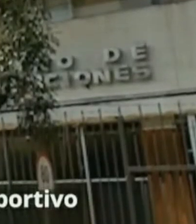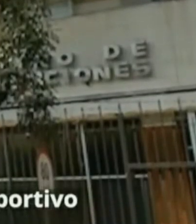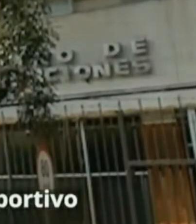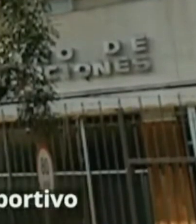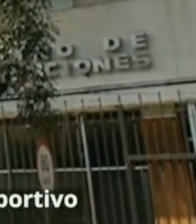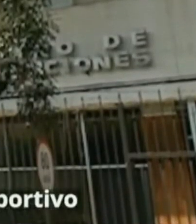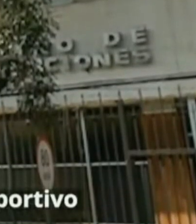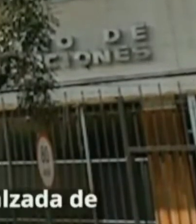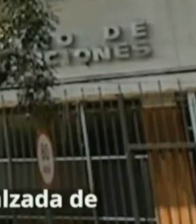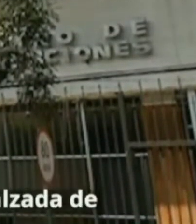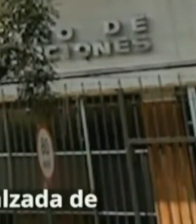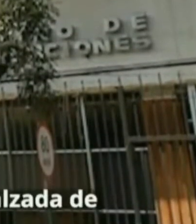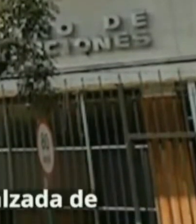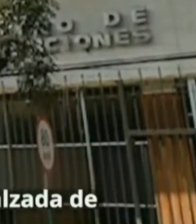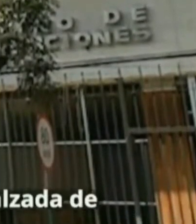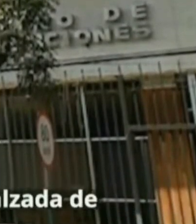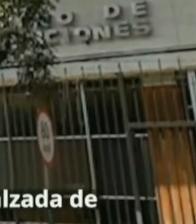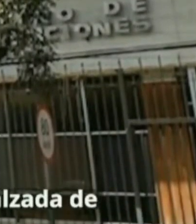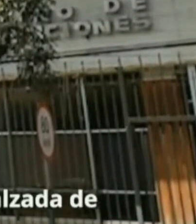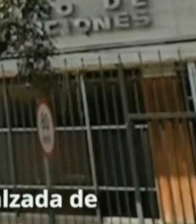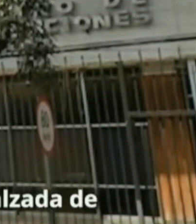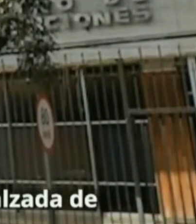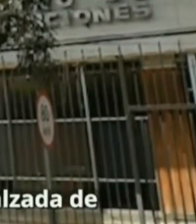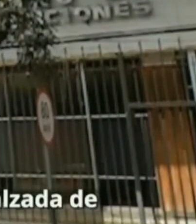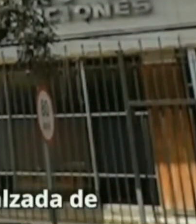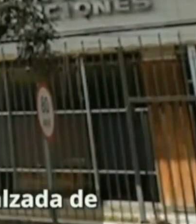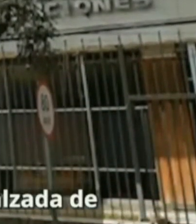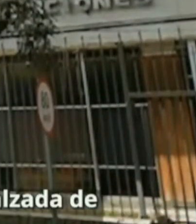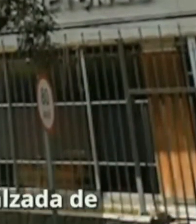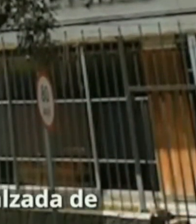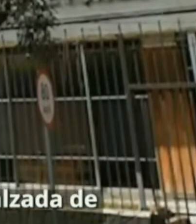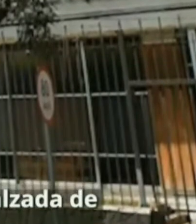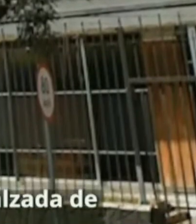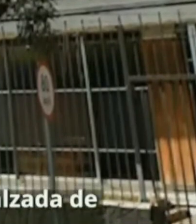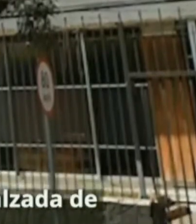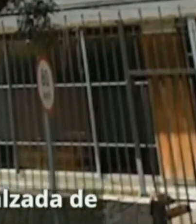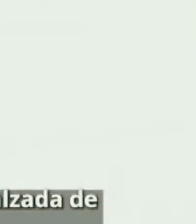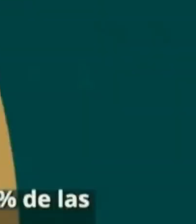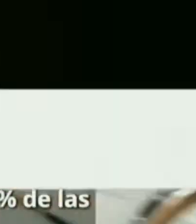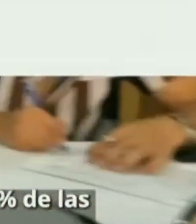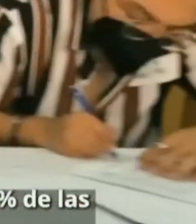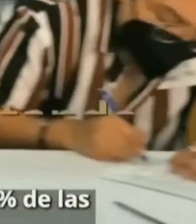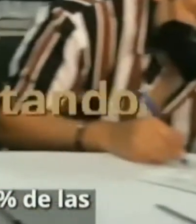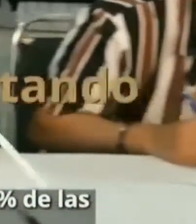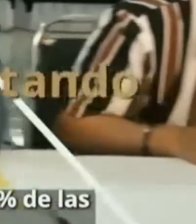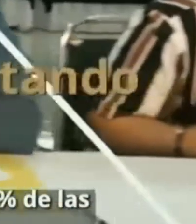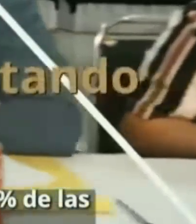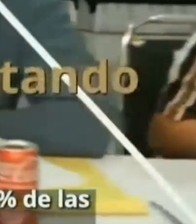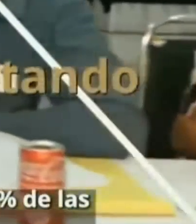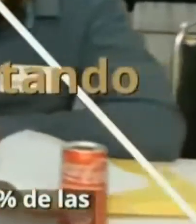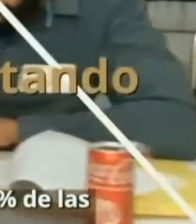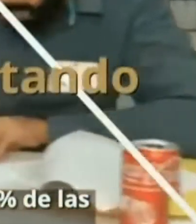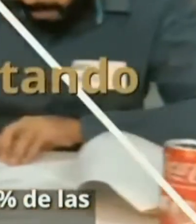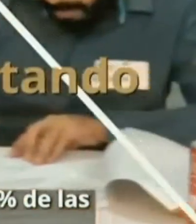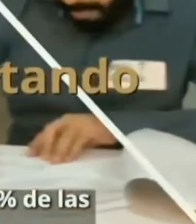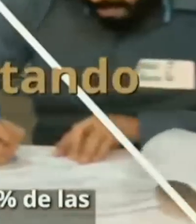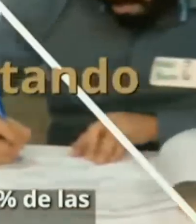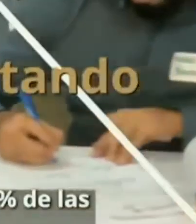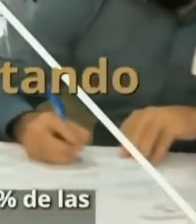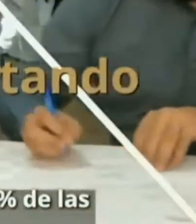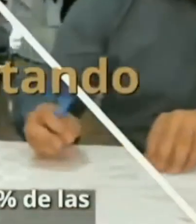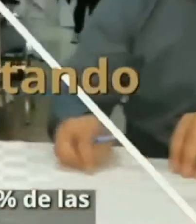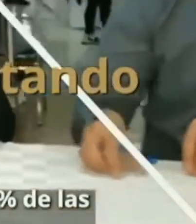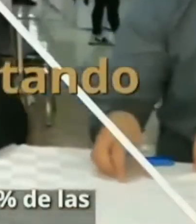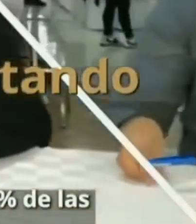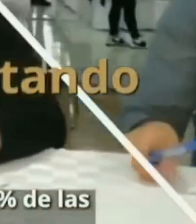Deportivo Churubusco del Sindicato Nacional de Trabajadores del Seguro Social, ubicado en Calzada de Tlalpan. Nuestro objetivo, lograr la contratación